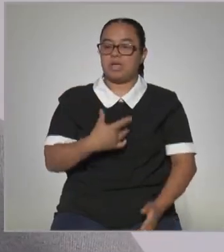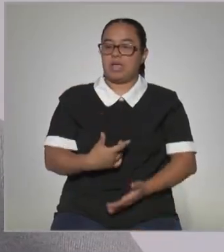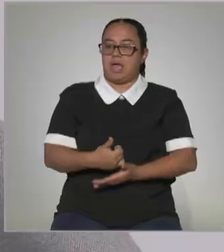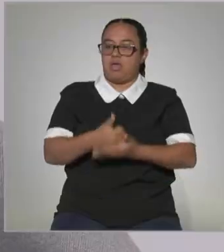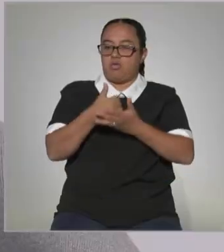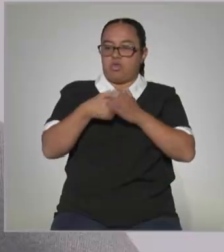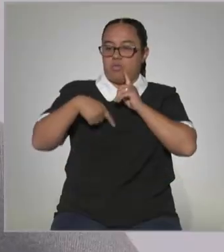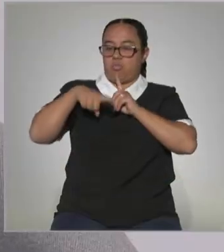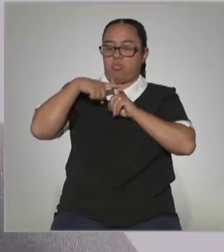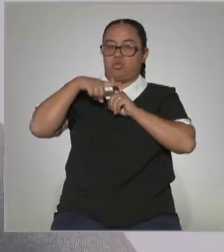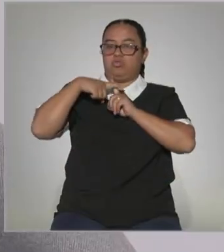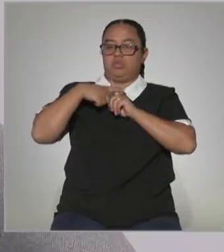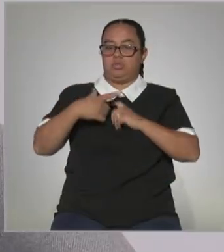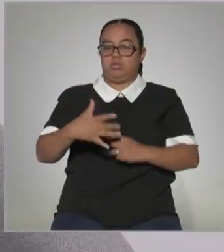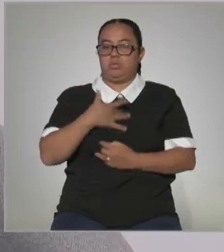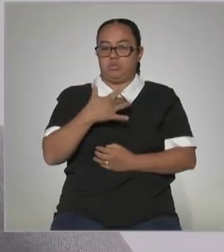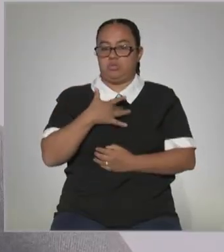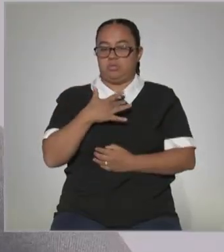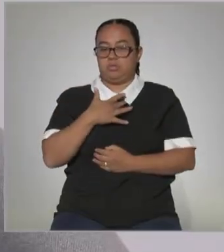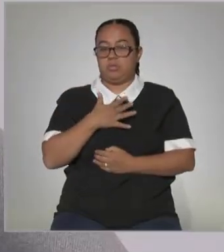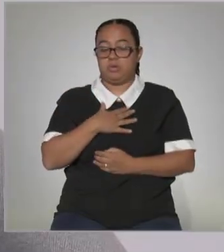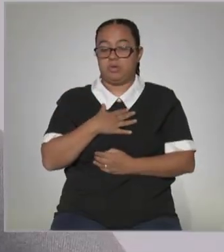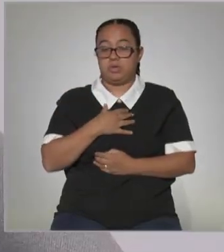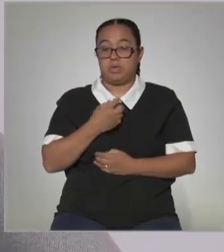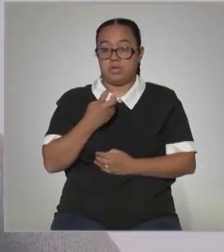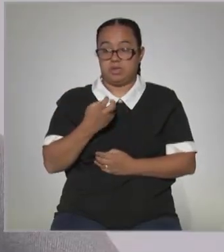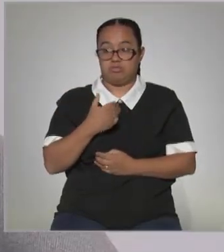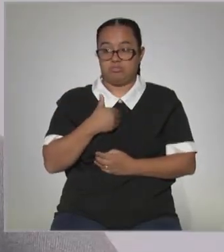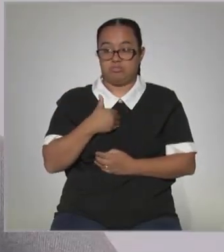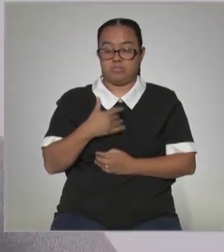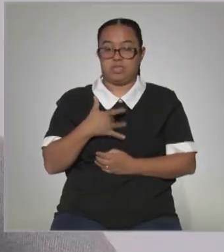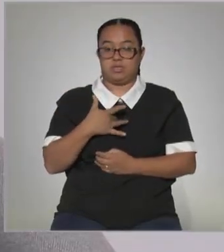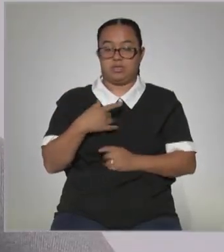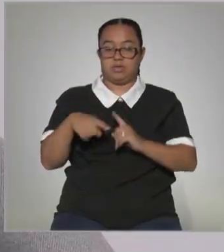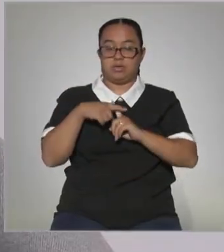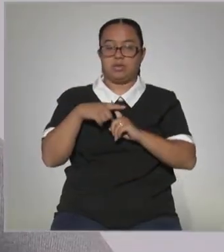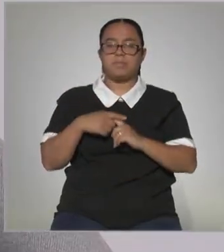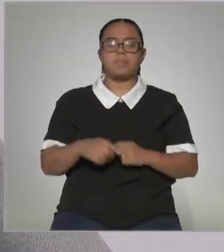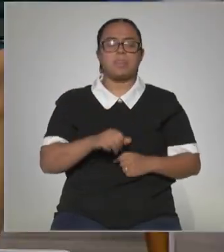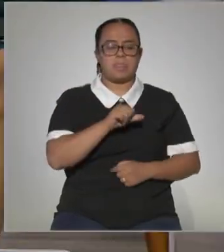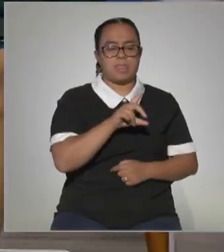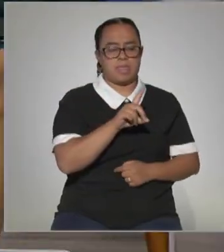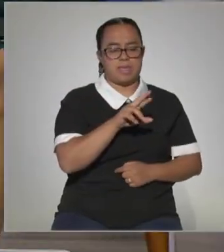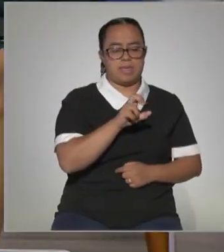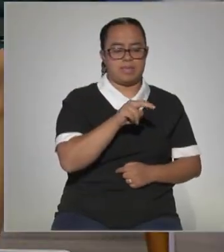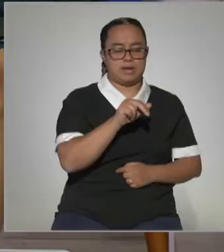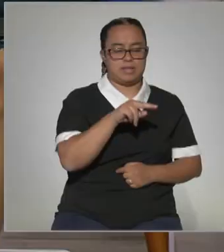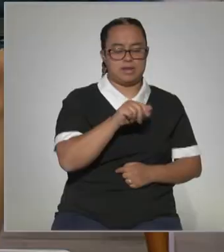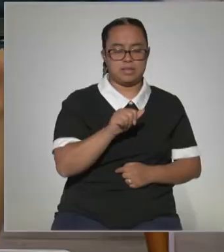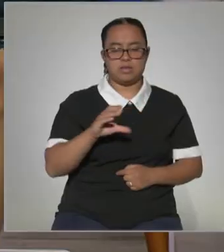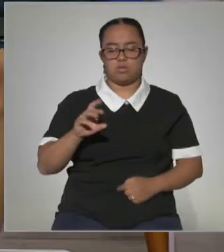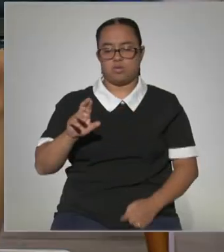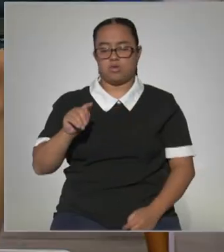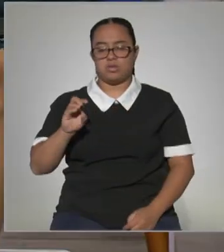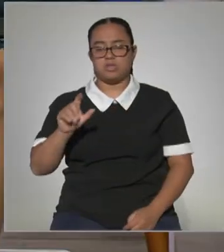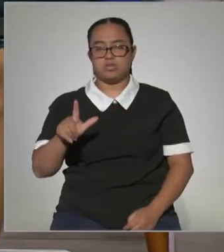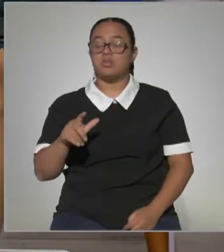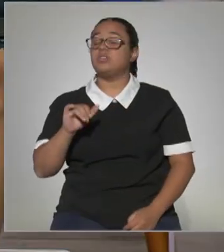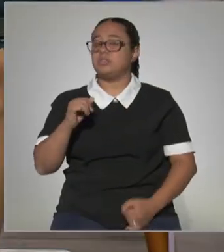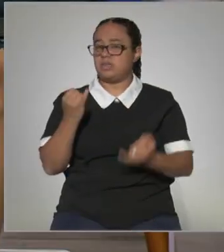positivo para mí, ¿no? En mi percepción nos está dando algo positivo. ¿Y la adrenalina y el cortisol? Igual, ¿no? Nos hace sentir a lo